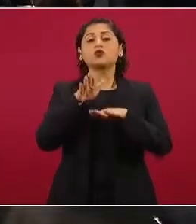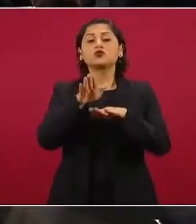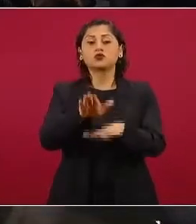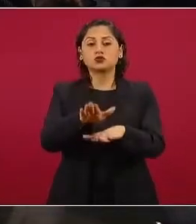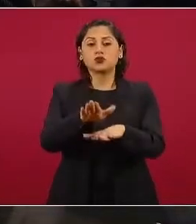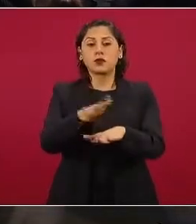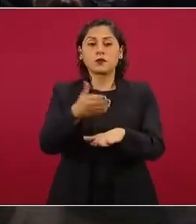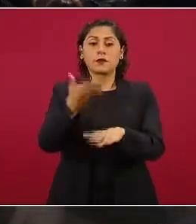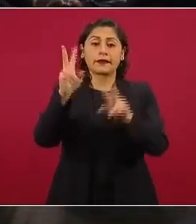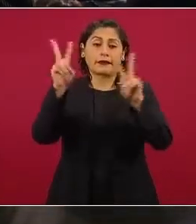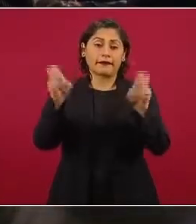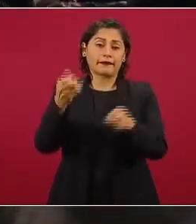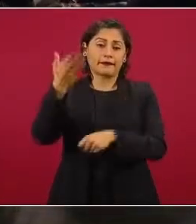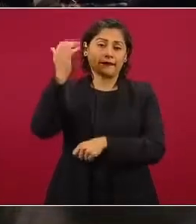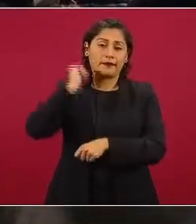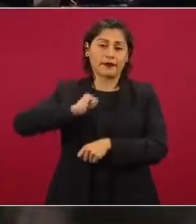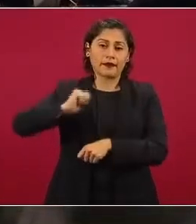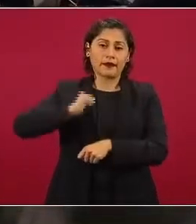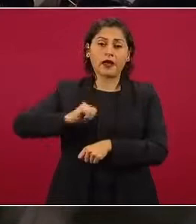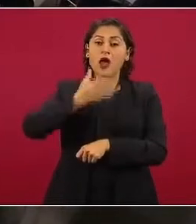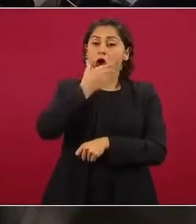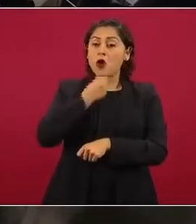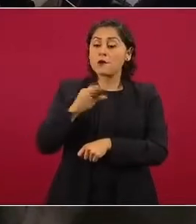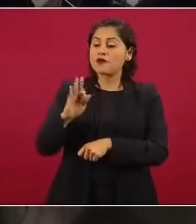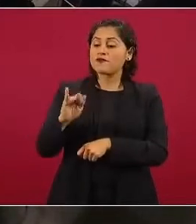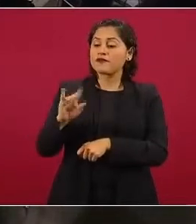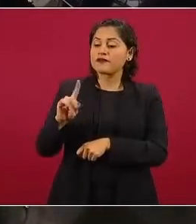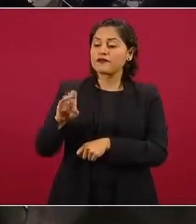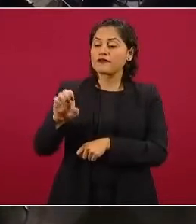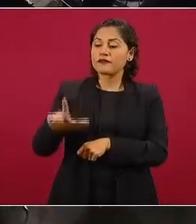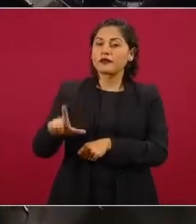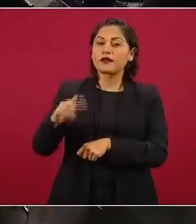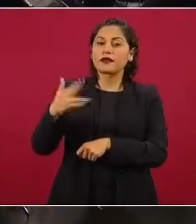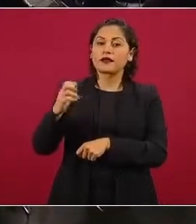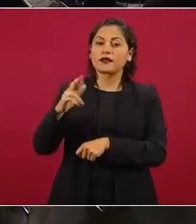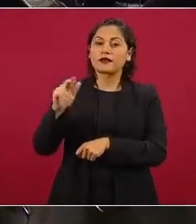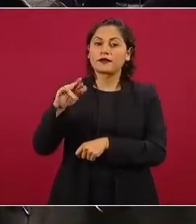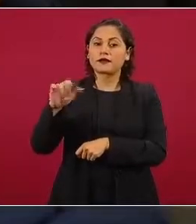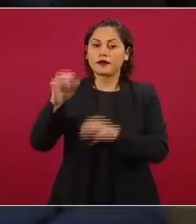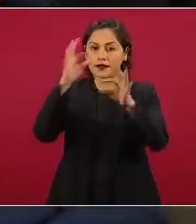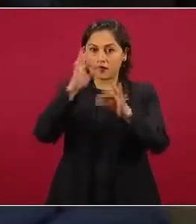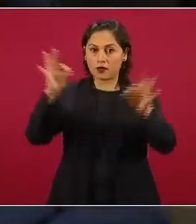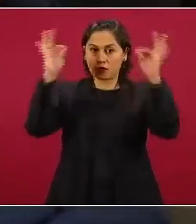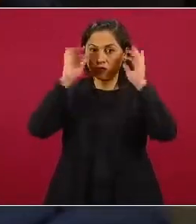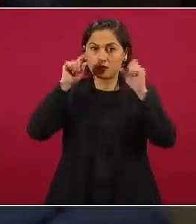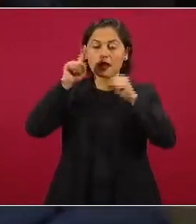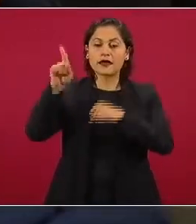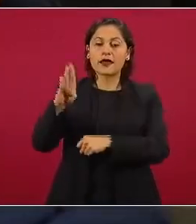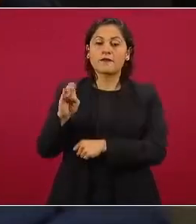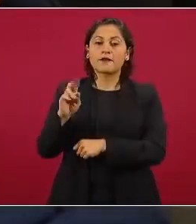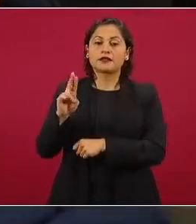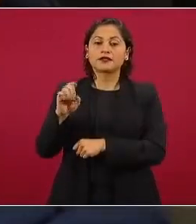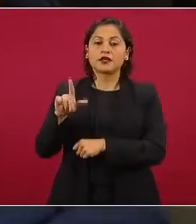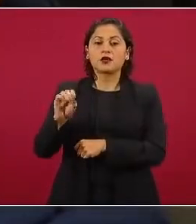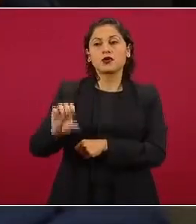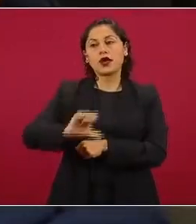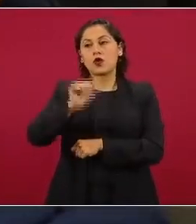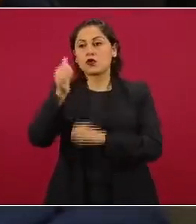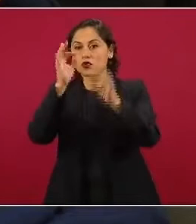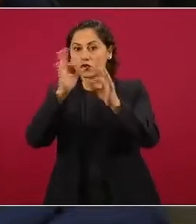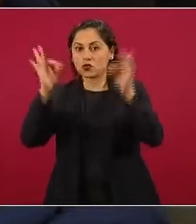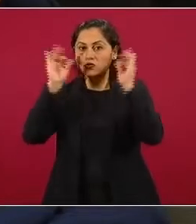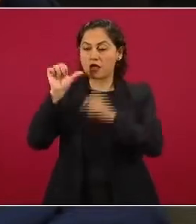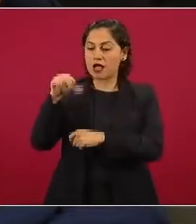poco añejo, que es el caso de Fidel Herrera, cuando era cónsul en Barcelona, pero también se ostentaba como cónsul en Andorra y se